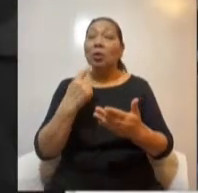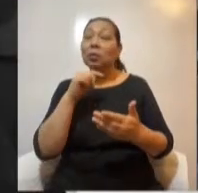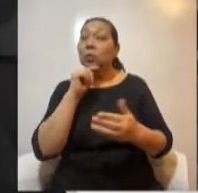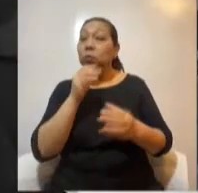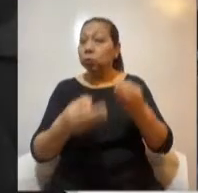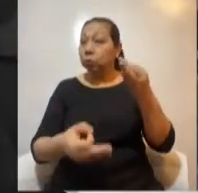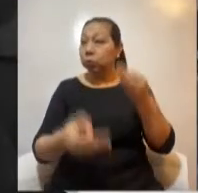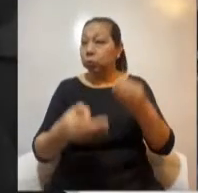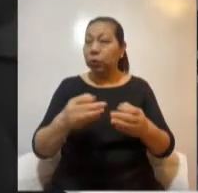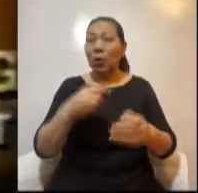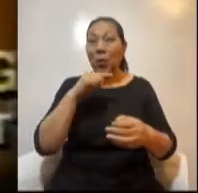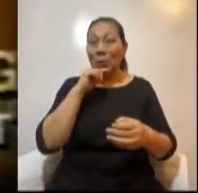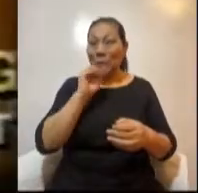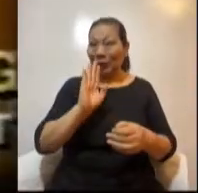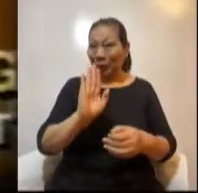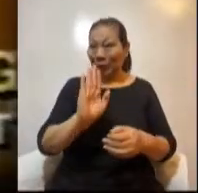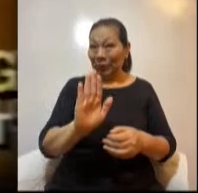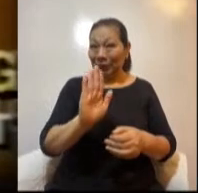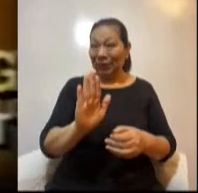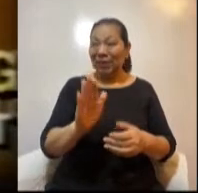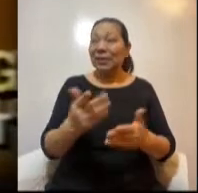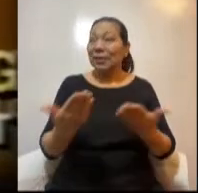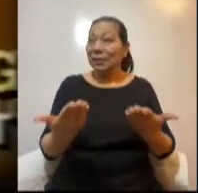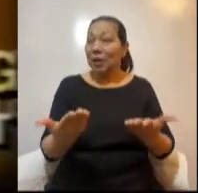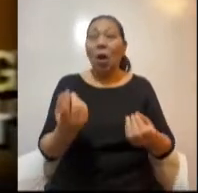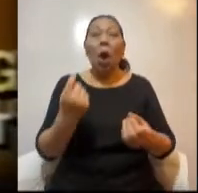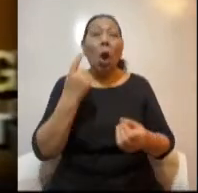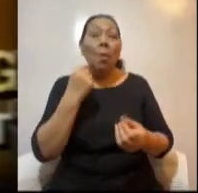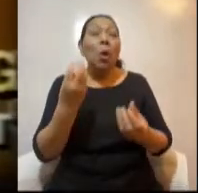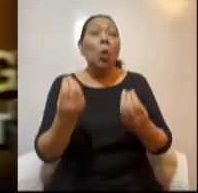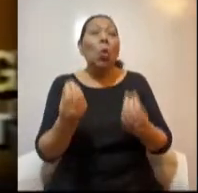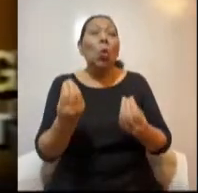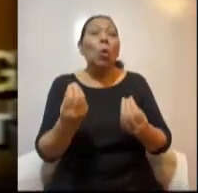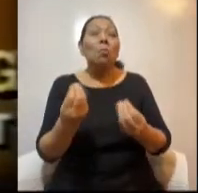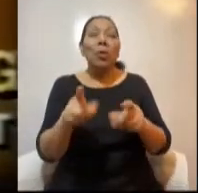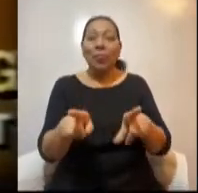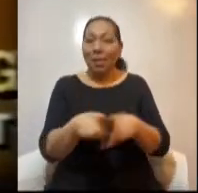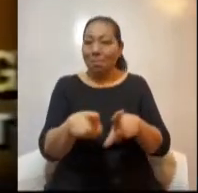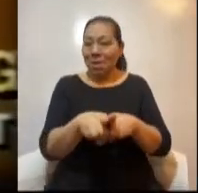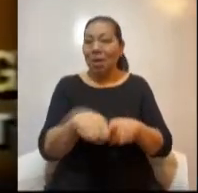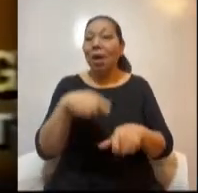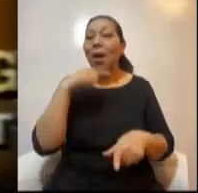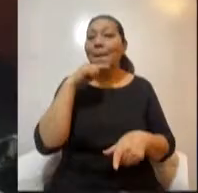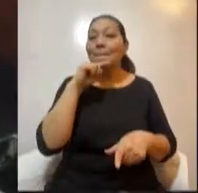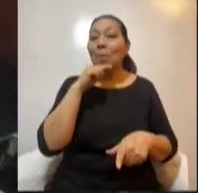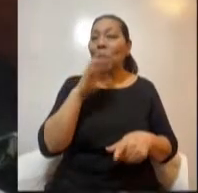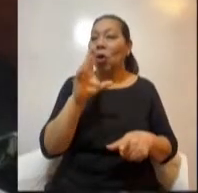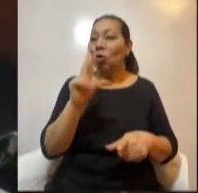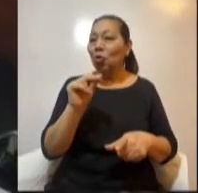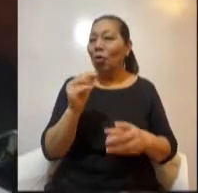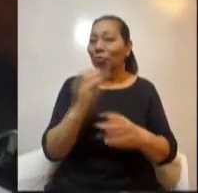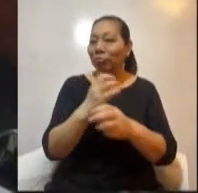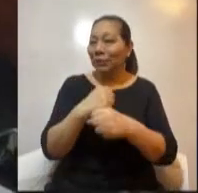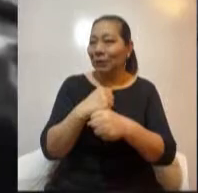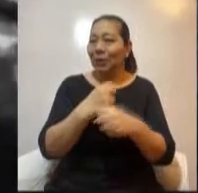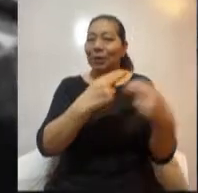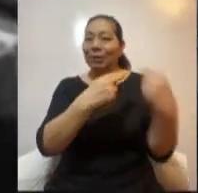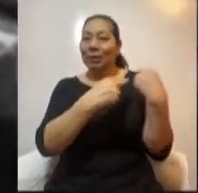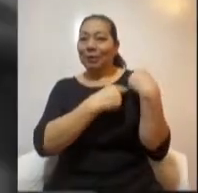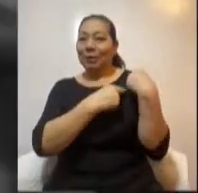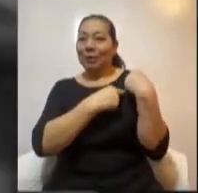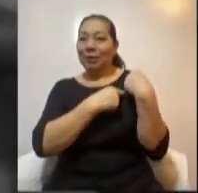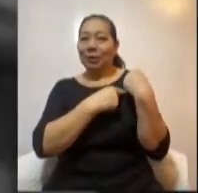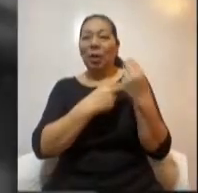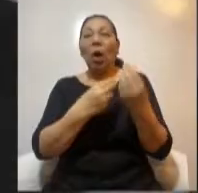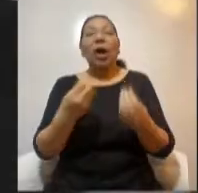a juicio de Bader Ginsburg, afectan tanto a hombres como a las mujeres que no se ajustan a los